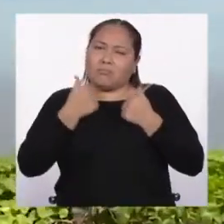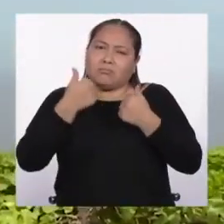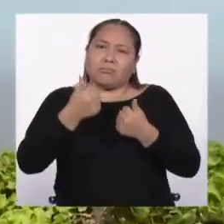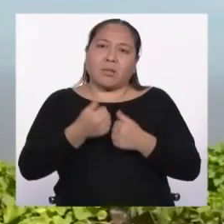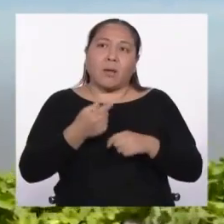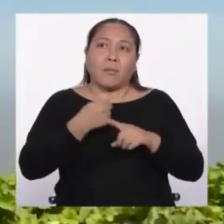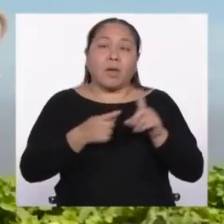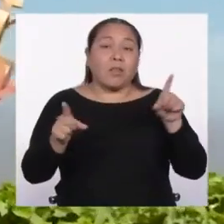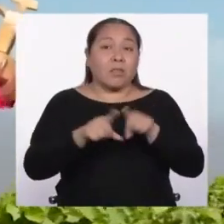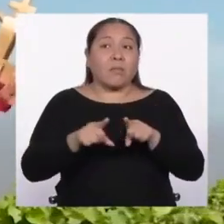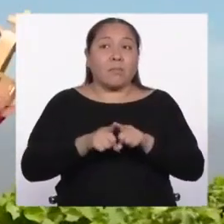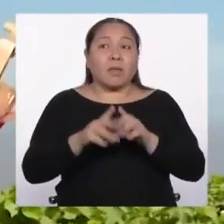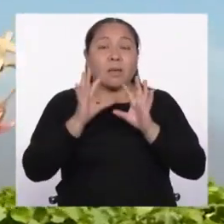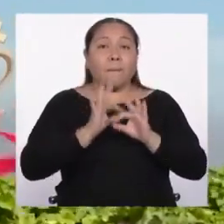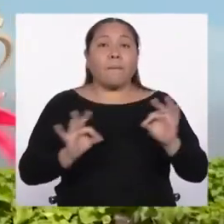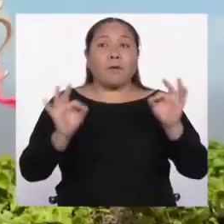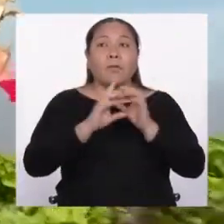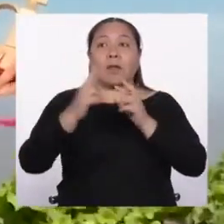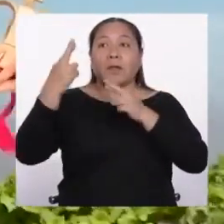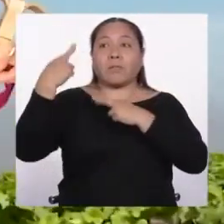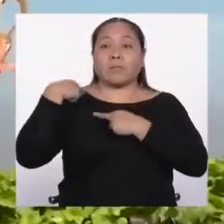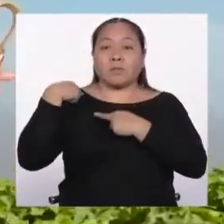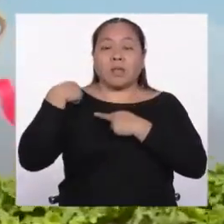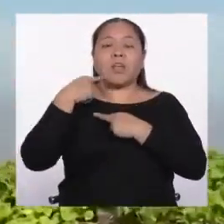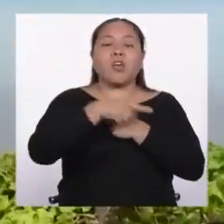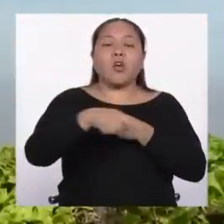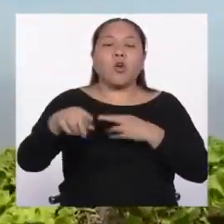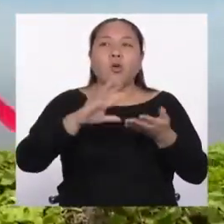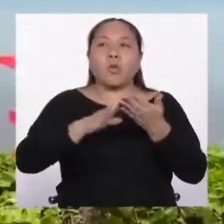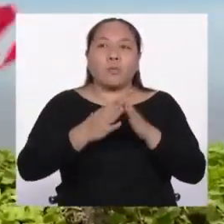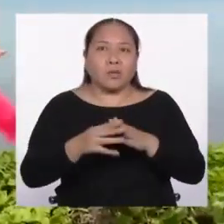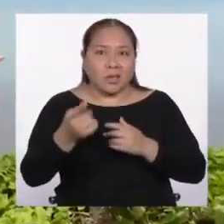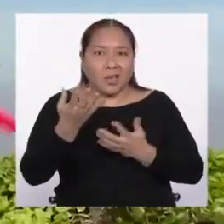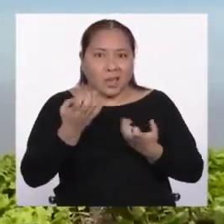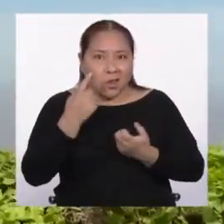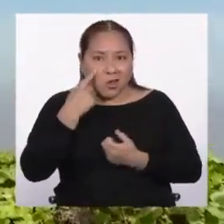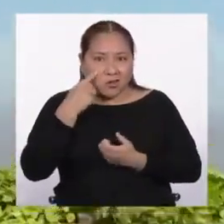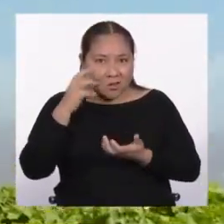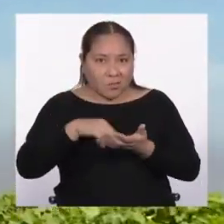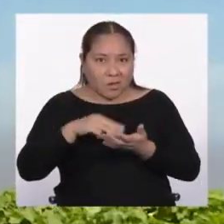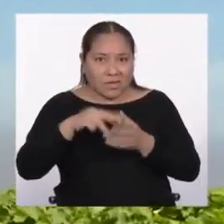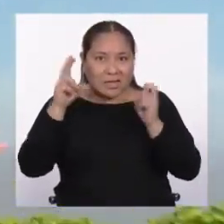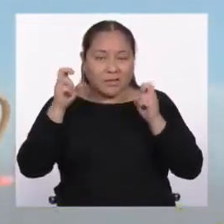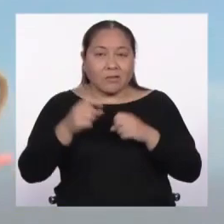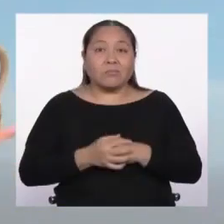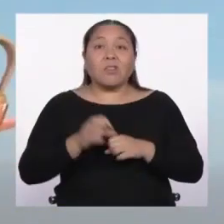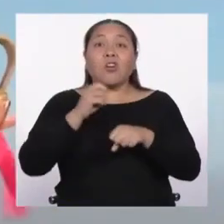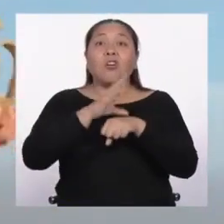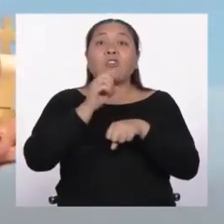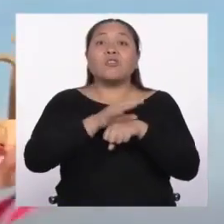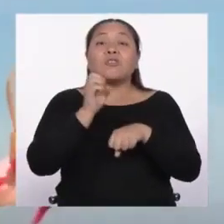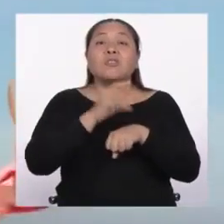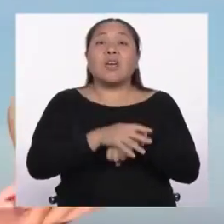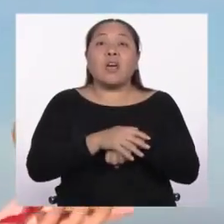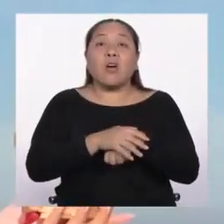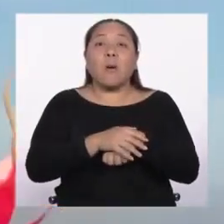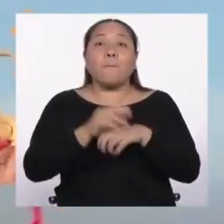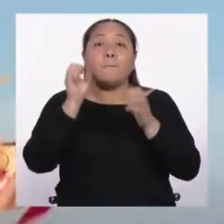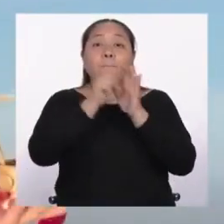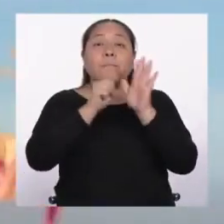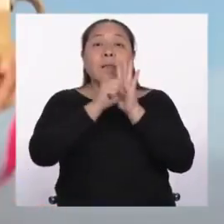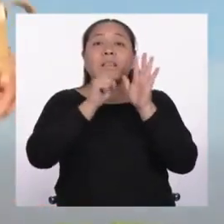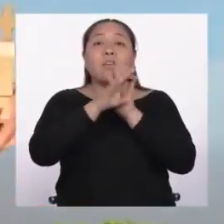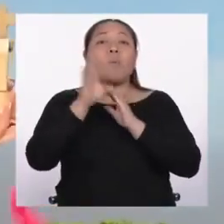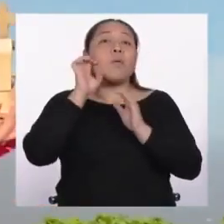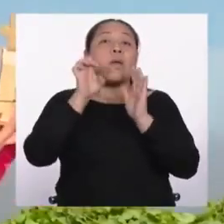tenía grandes responsabilidades, sobre todo con el pueblo. Si quieres saber más sobre el tema, te recomiendo que veas películas como La Pasión del Rey, inspirada en uno